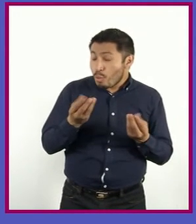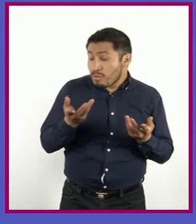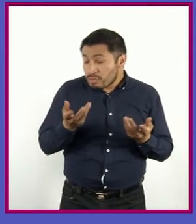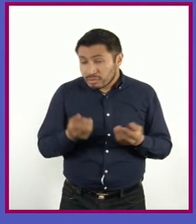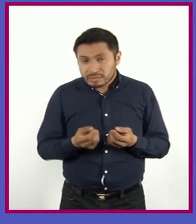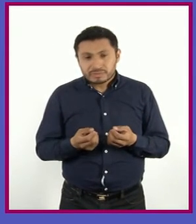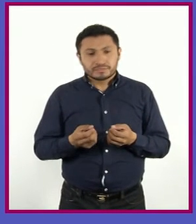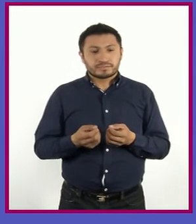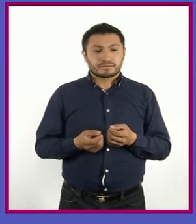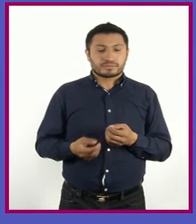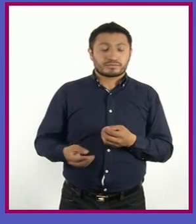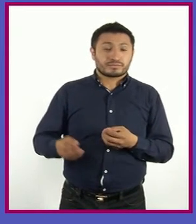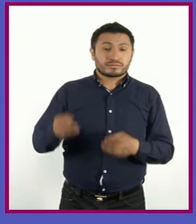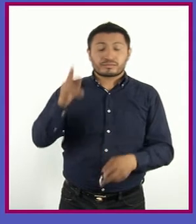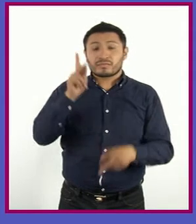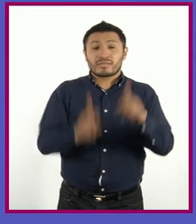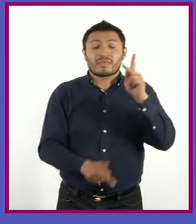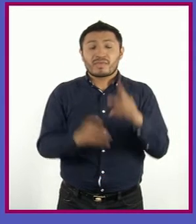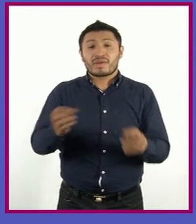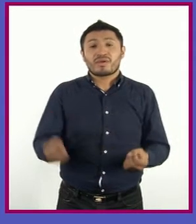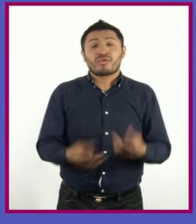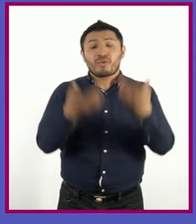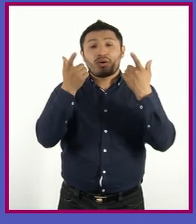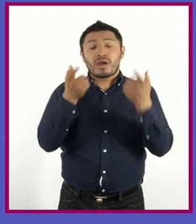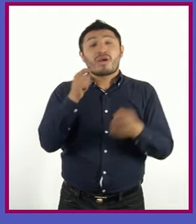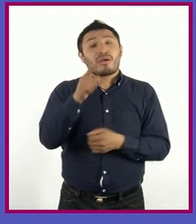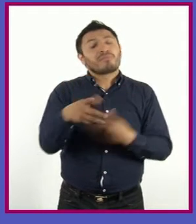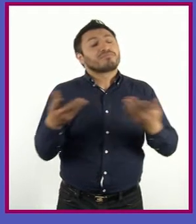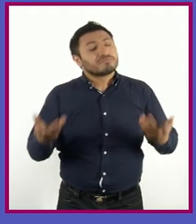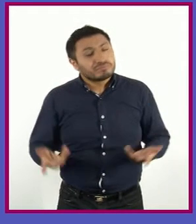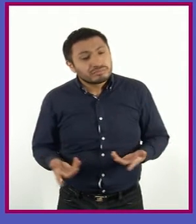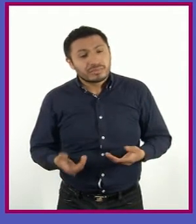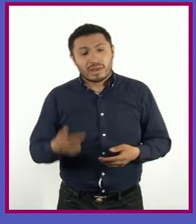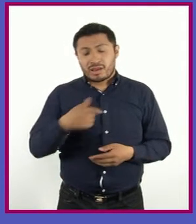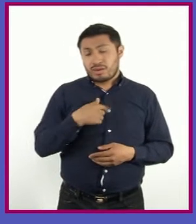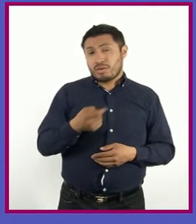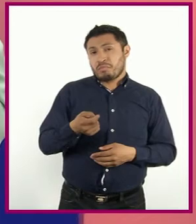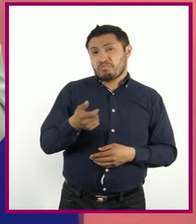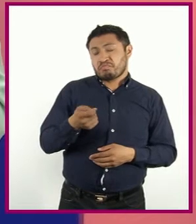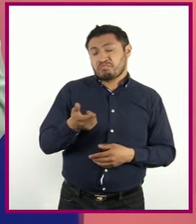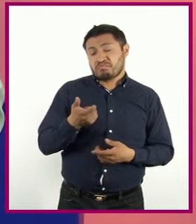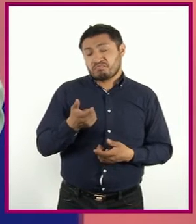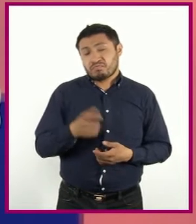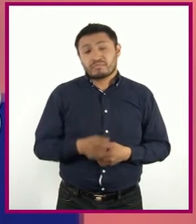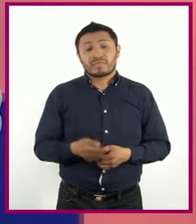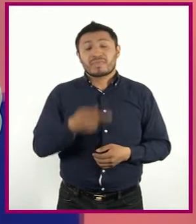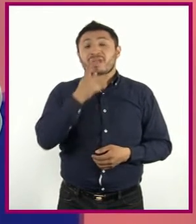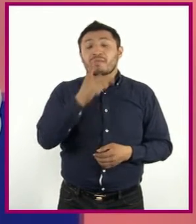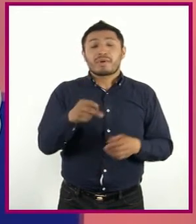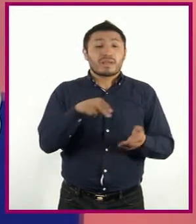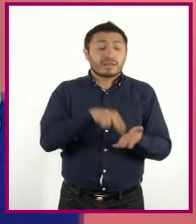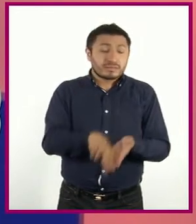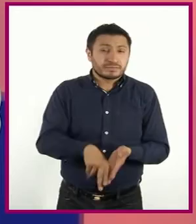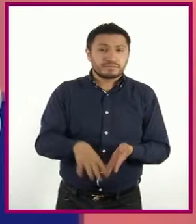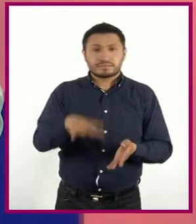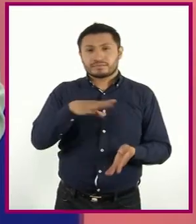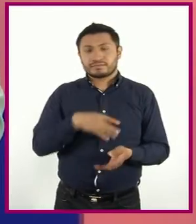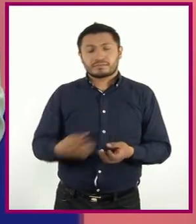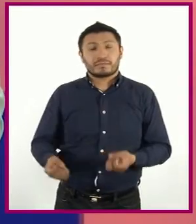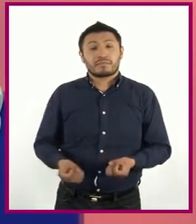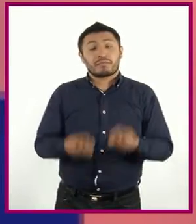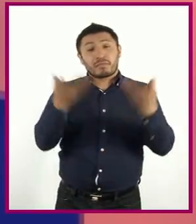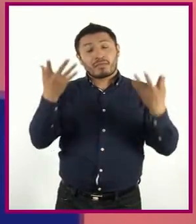la conversación, ¿cuánto dinero tienes? Tengo poco. La palabra en negrita nos da una noción de